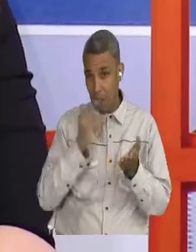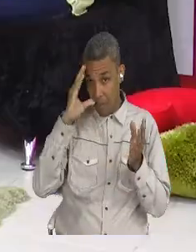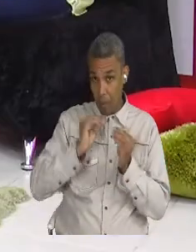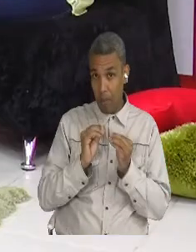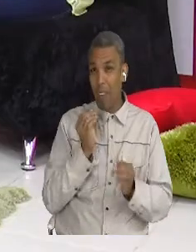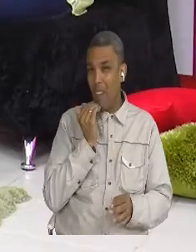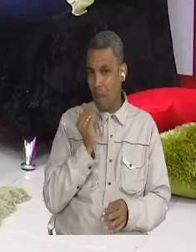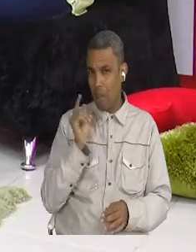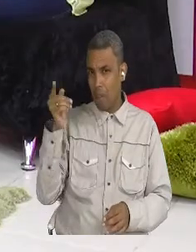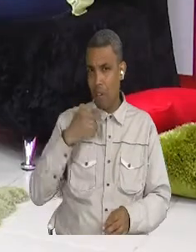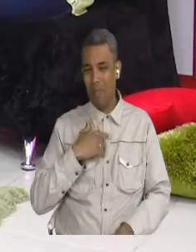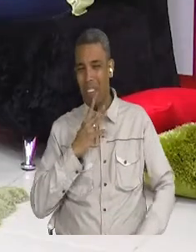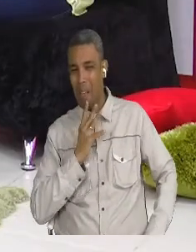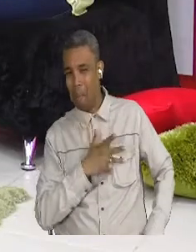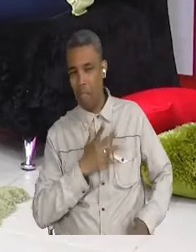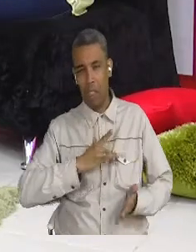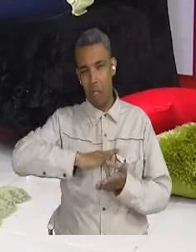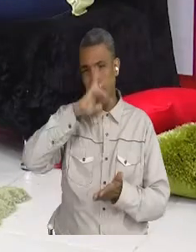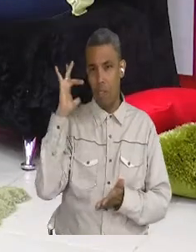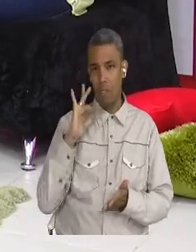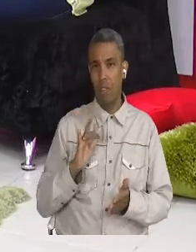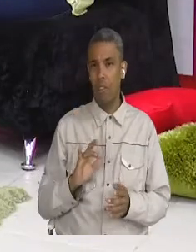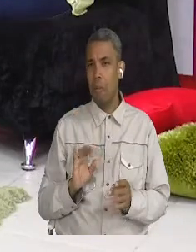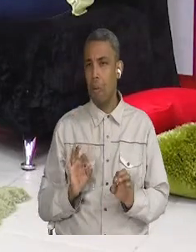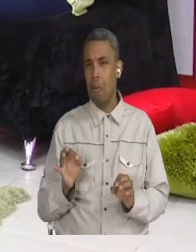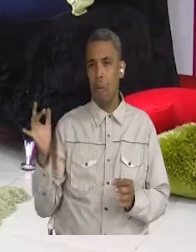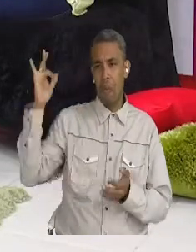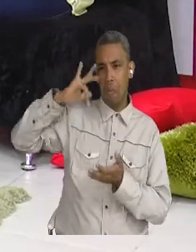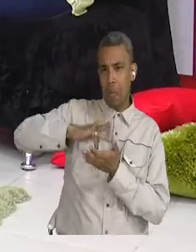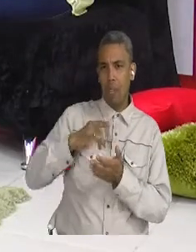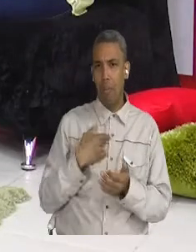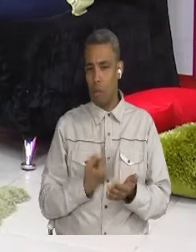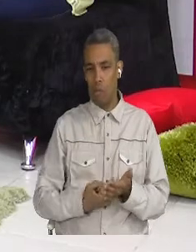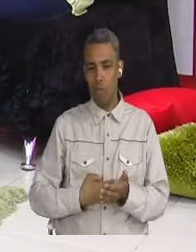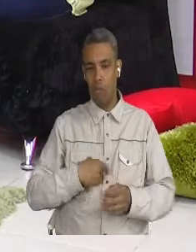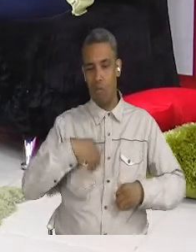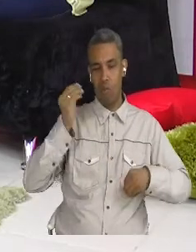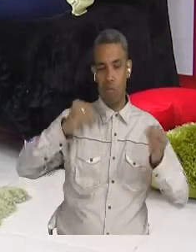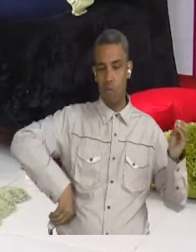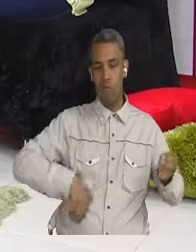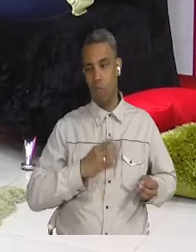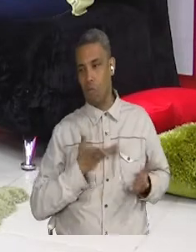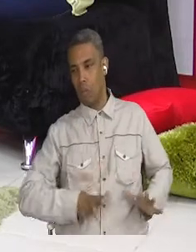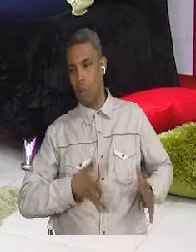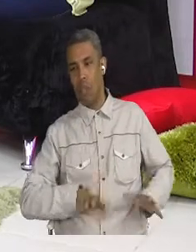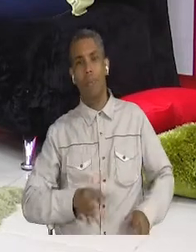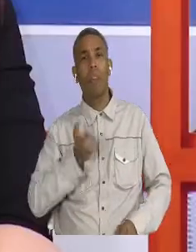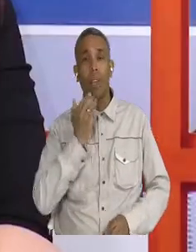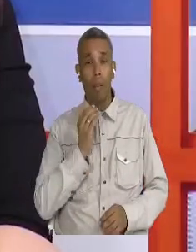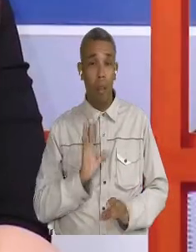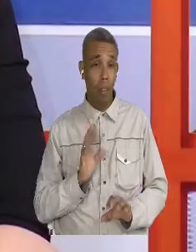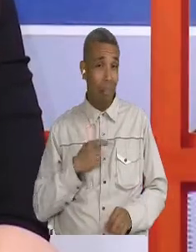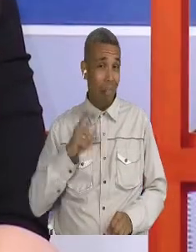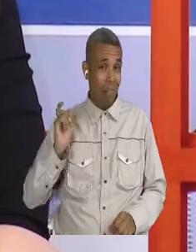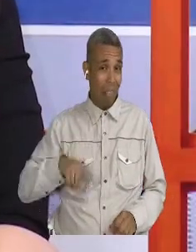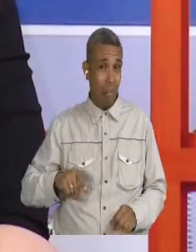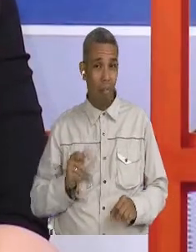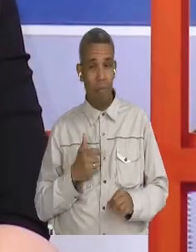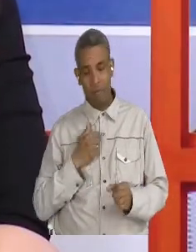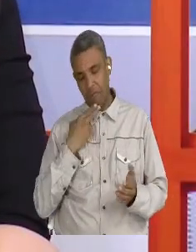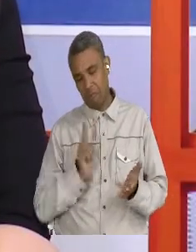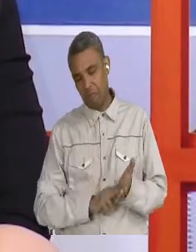mismo, se tiene que iniciar un proceso como tal ante la jurisdicción laboral para que sea un juez mediante sentencia que declare eso